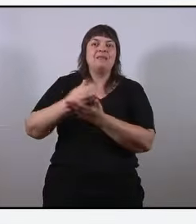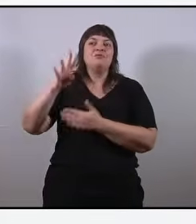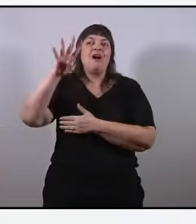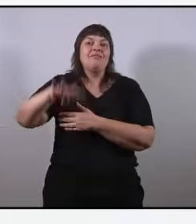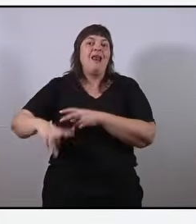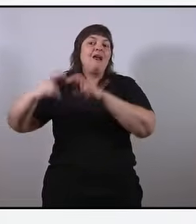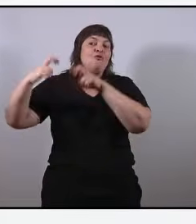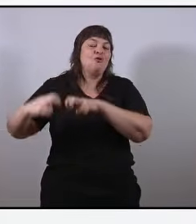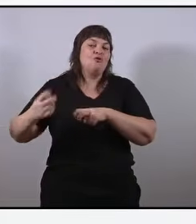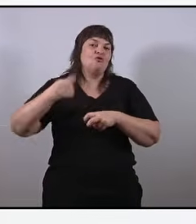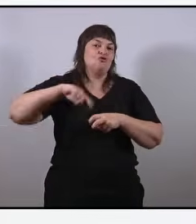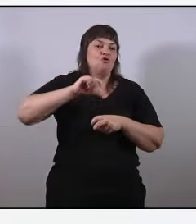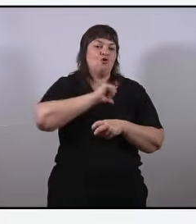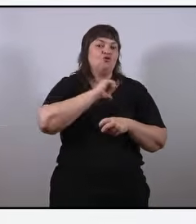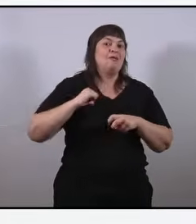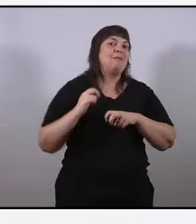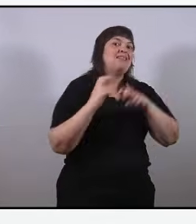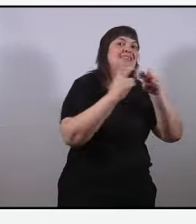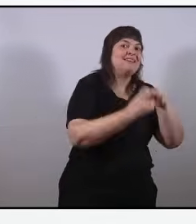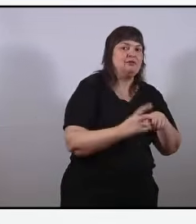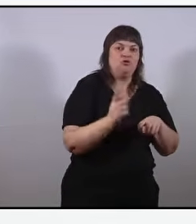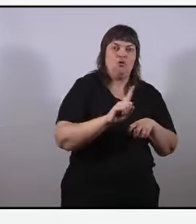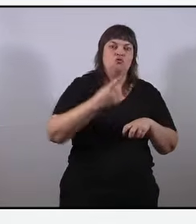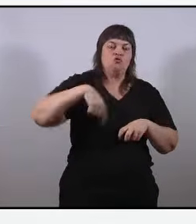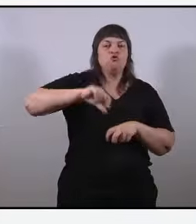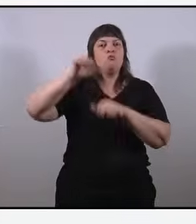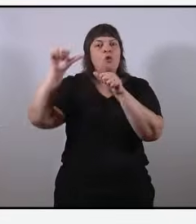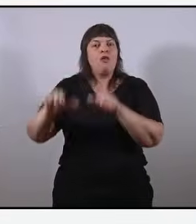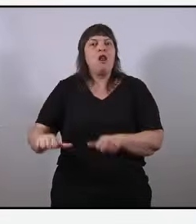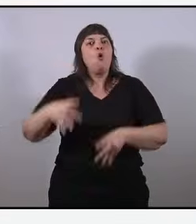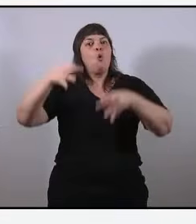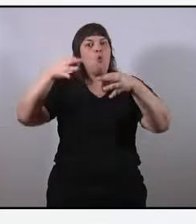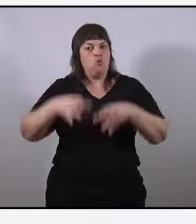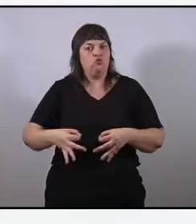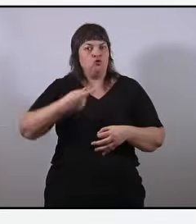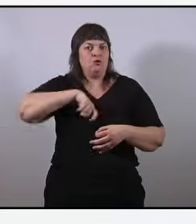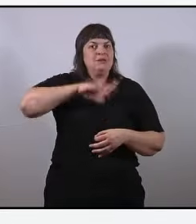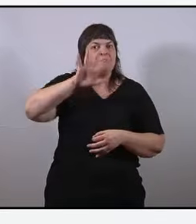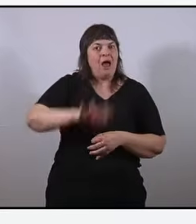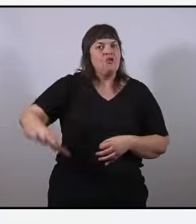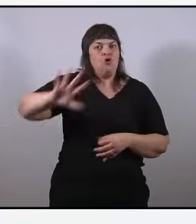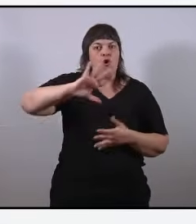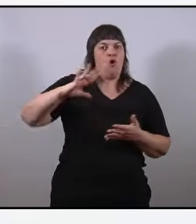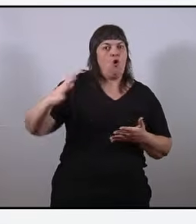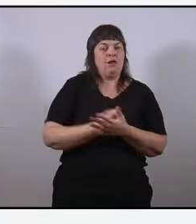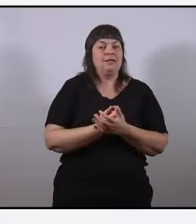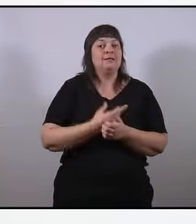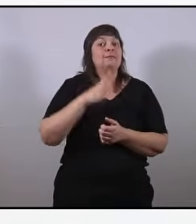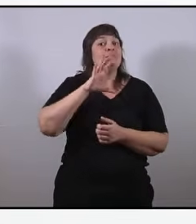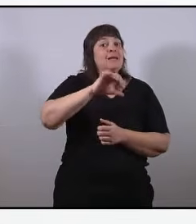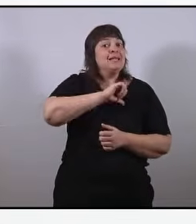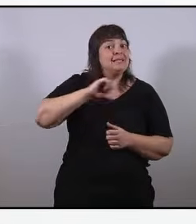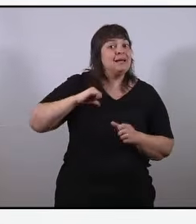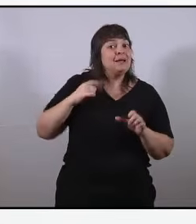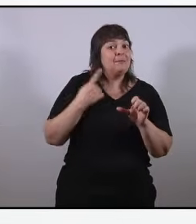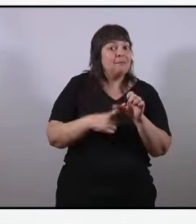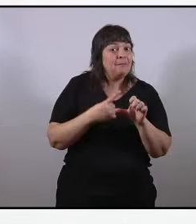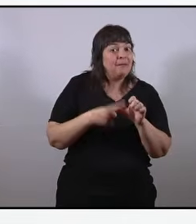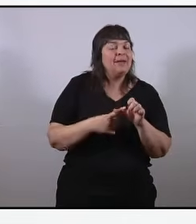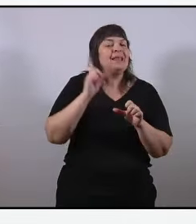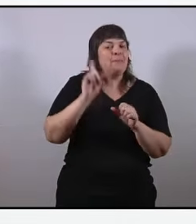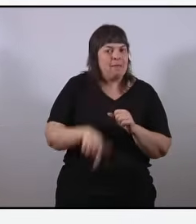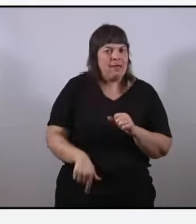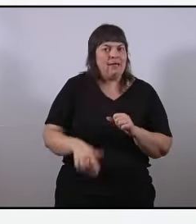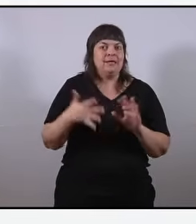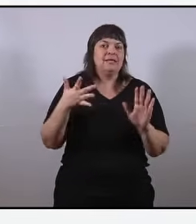catalán. Nosotros queremos que haya un modelo justo para todos los españoles, justo para los extremeños, y eso pasa por una